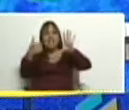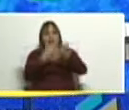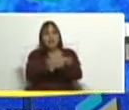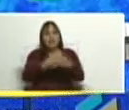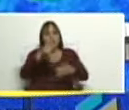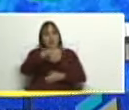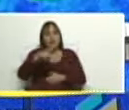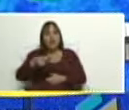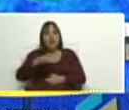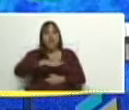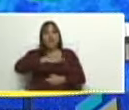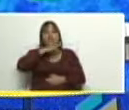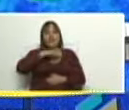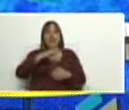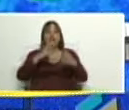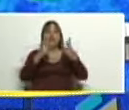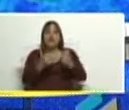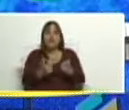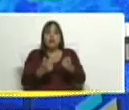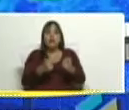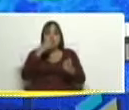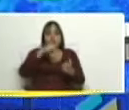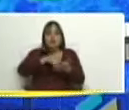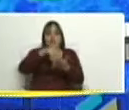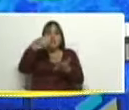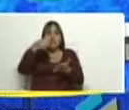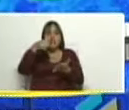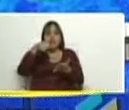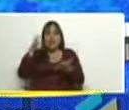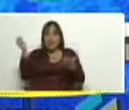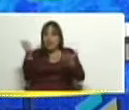y colapsaron el número y WhatsApp me lo eliminó.